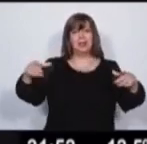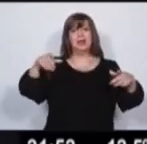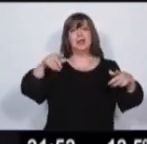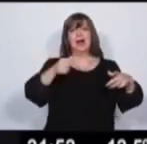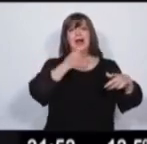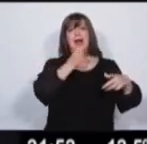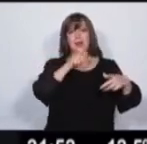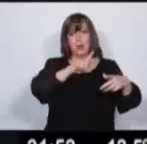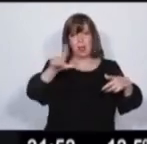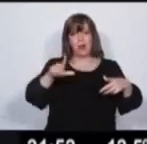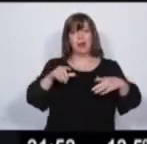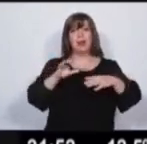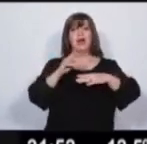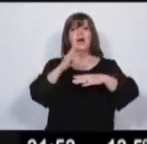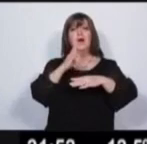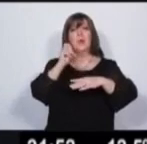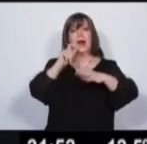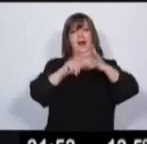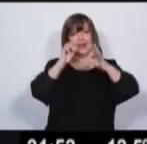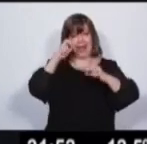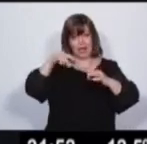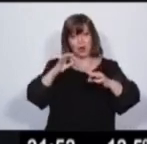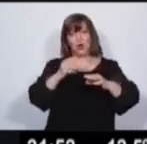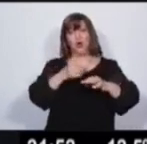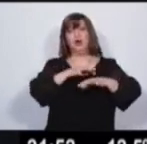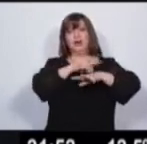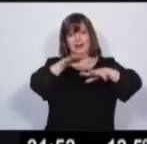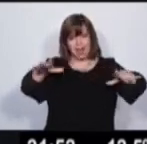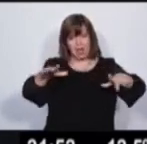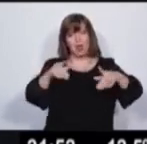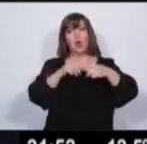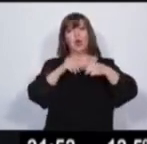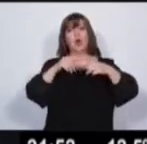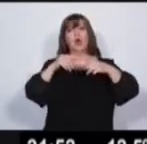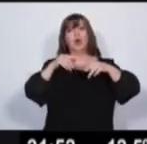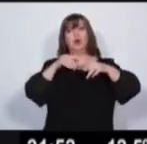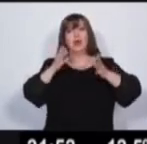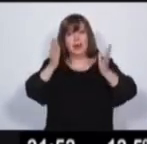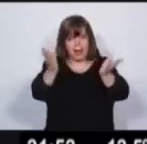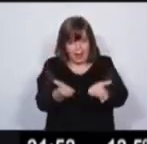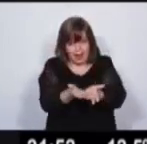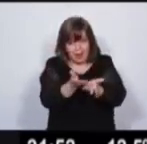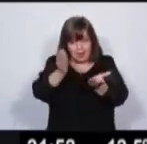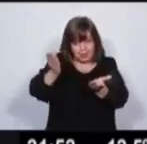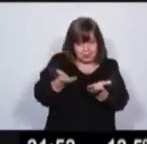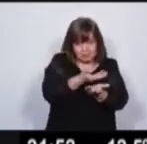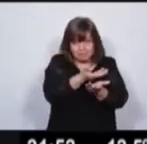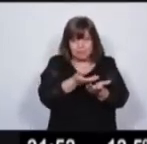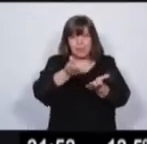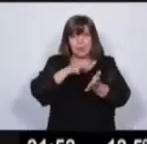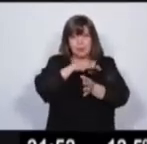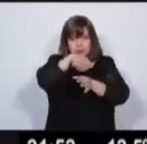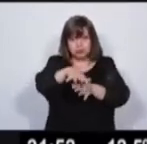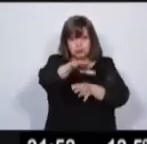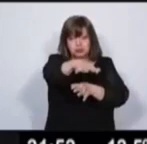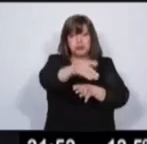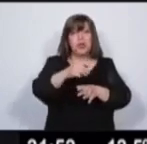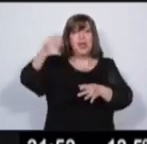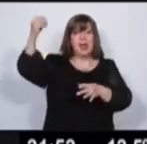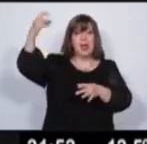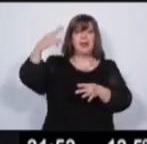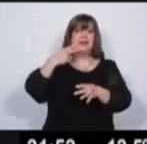Río Grande alatuel baquiano riego tecnificado impermeabilización de canales energía solar